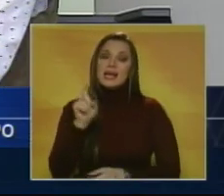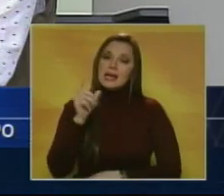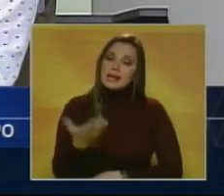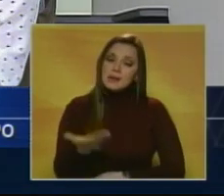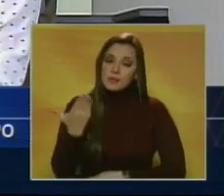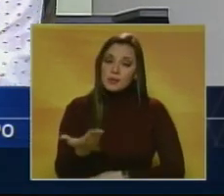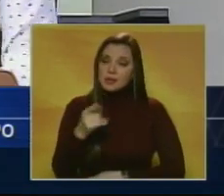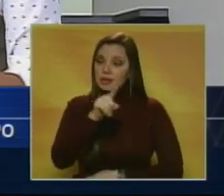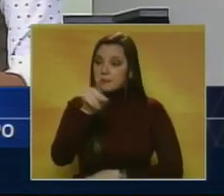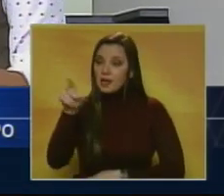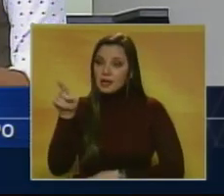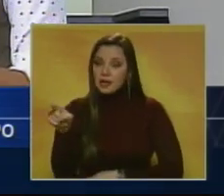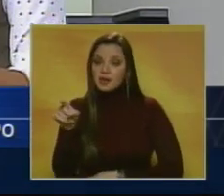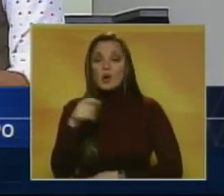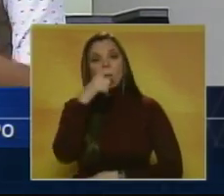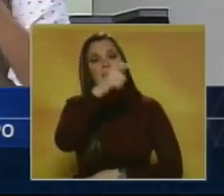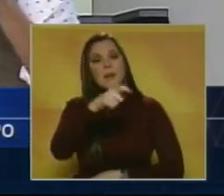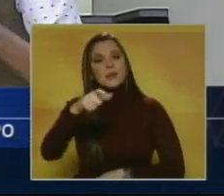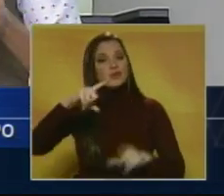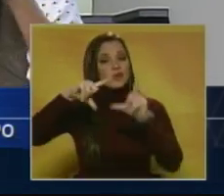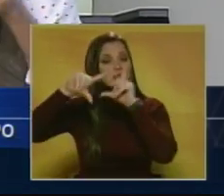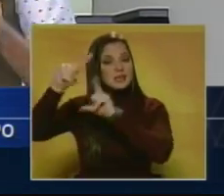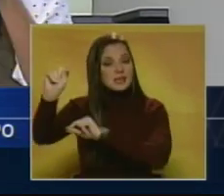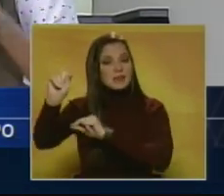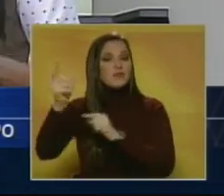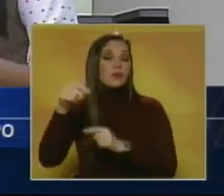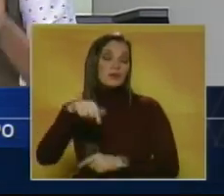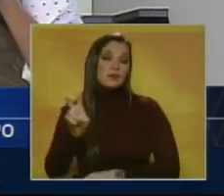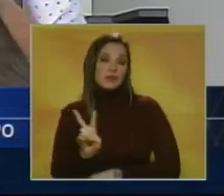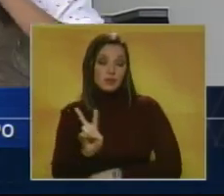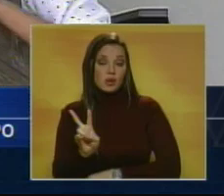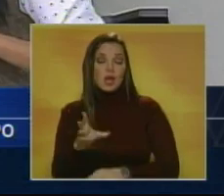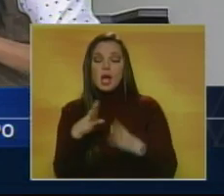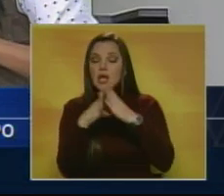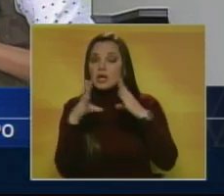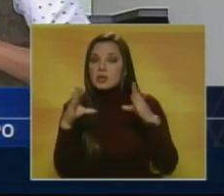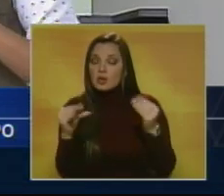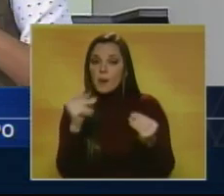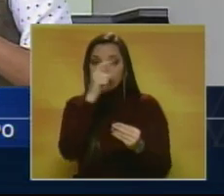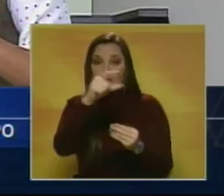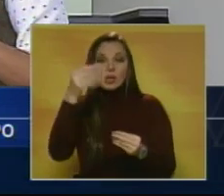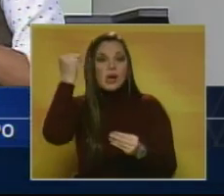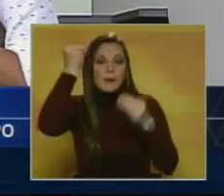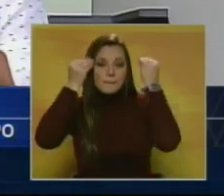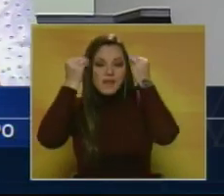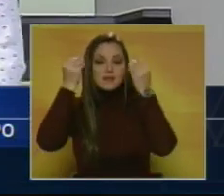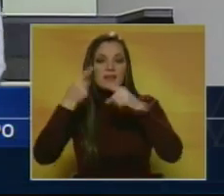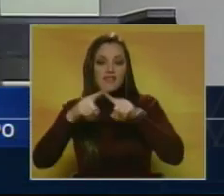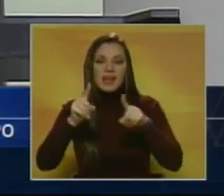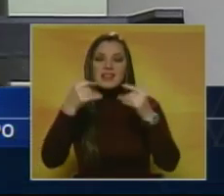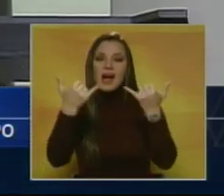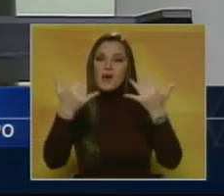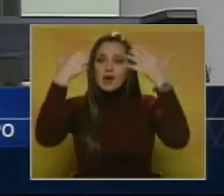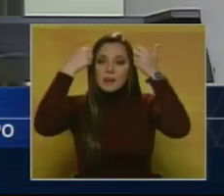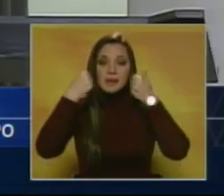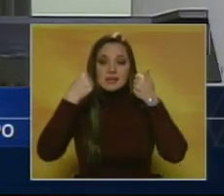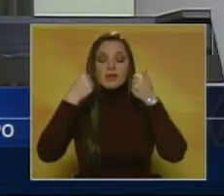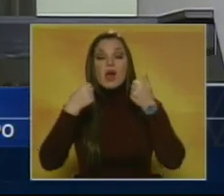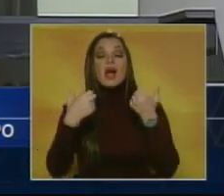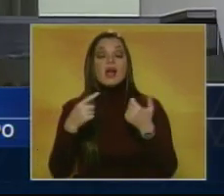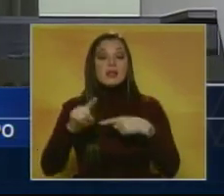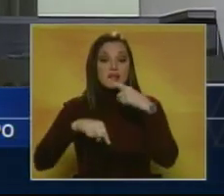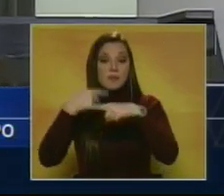están en el exilio hoy y para todos quienes son presos por pensar distinto que nosotros, tengamos como primera